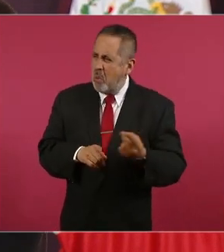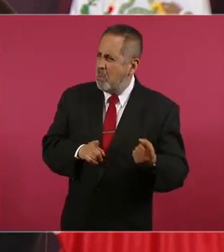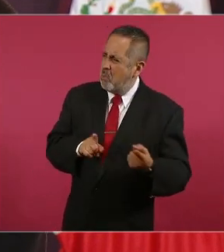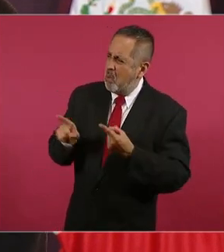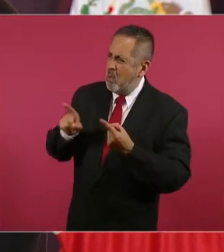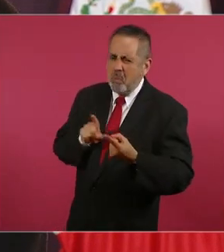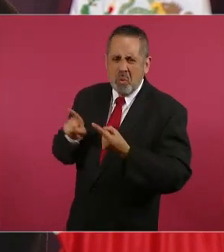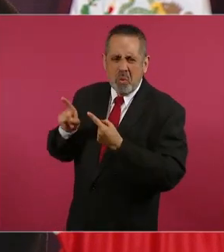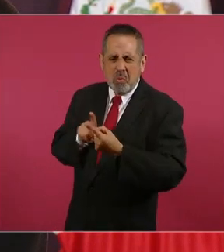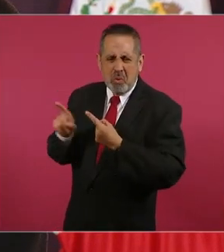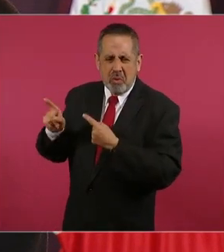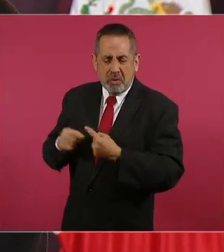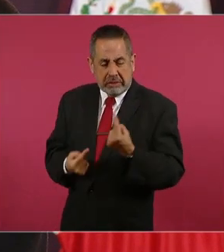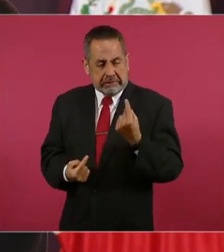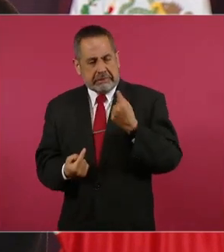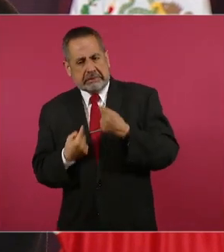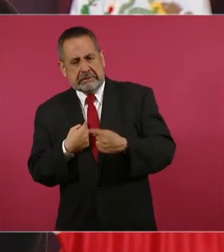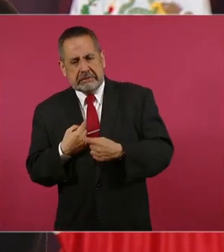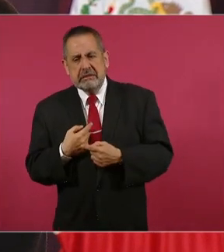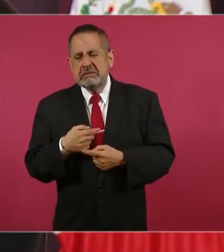insultos,